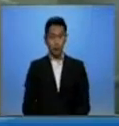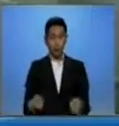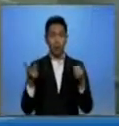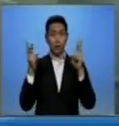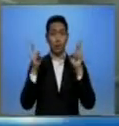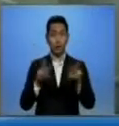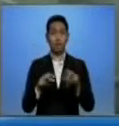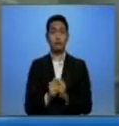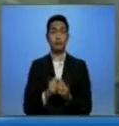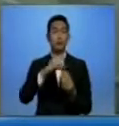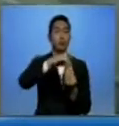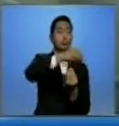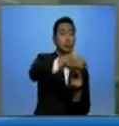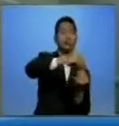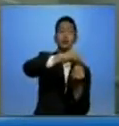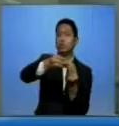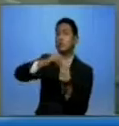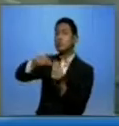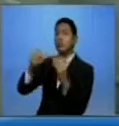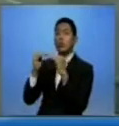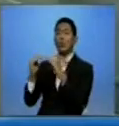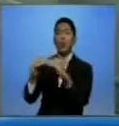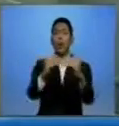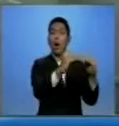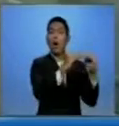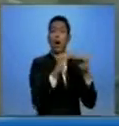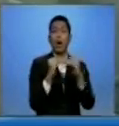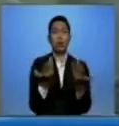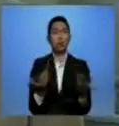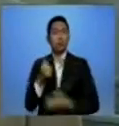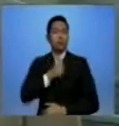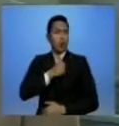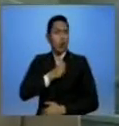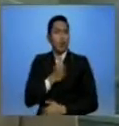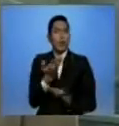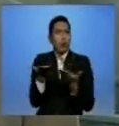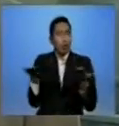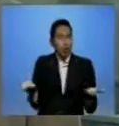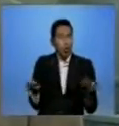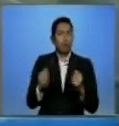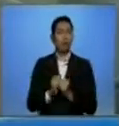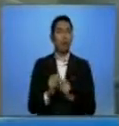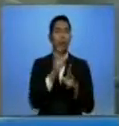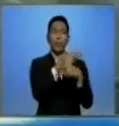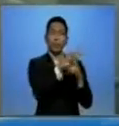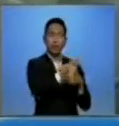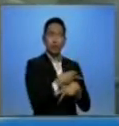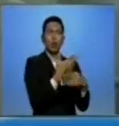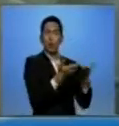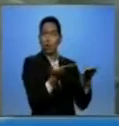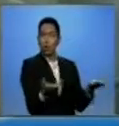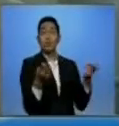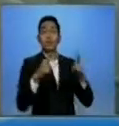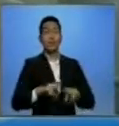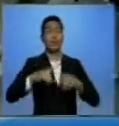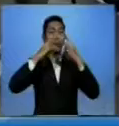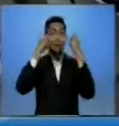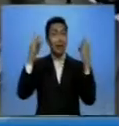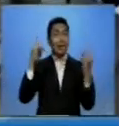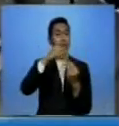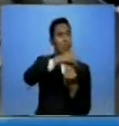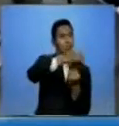de redistribuir de manera proporcional la propiedad, ¿sí?, los medios de producción y también la riqueza que se